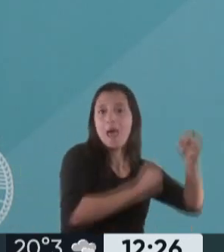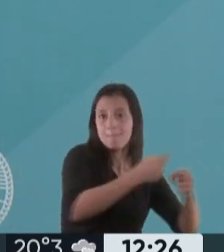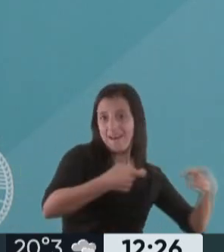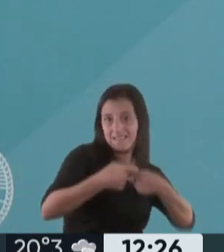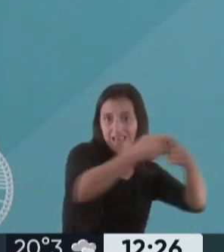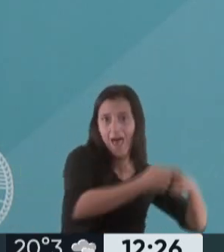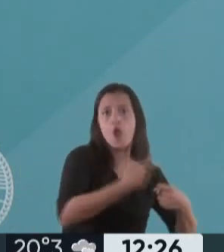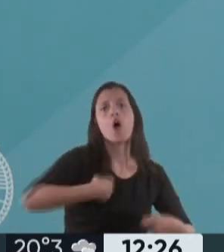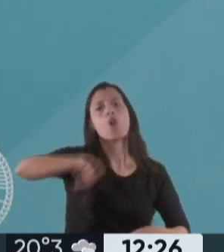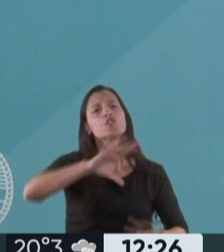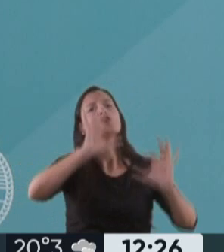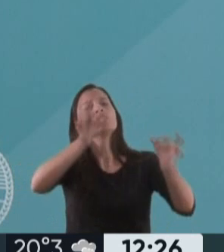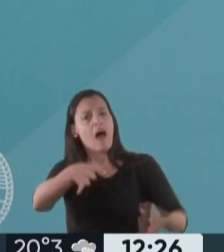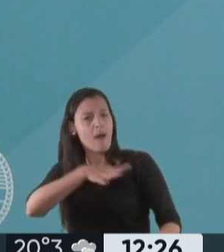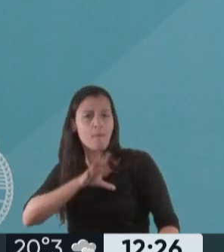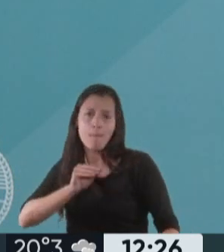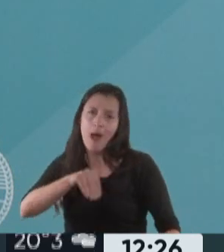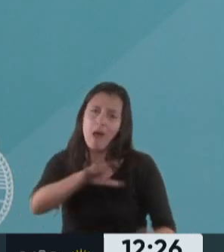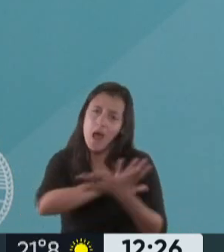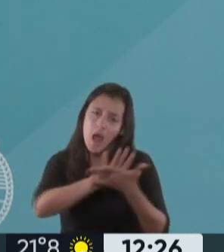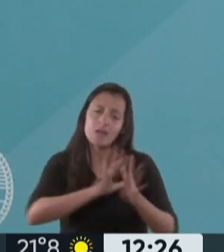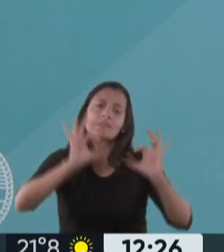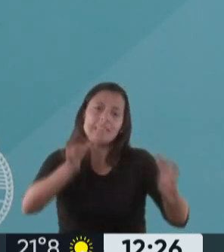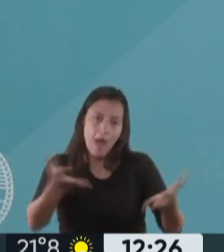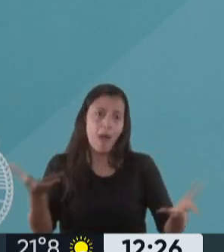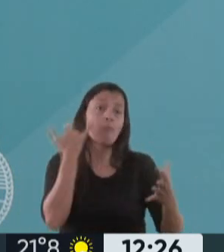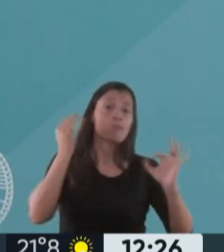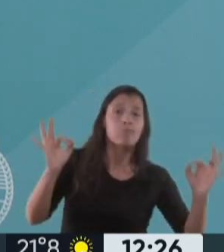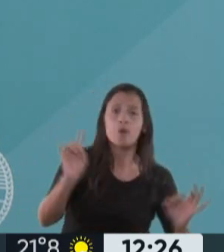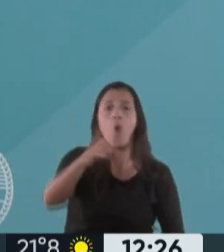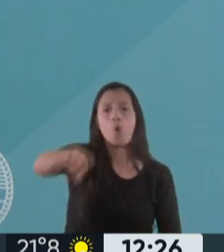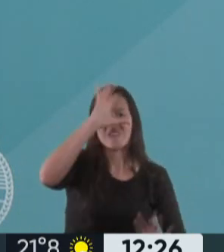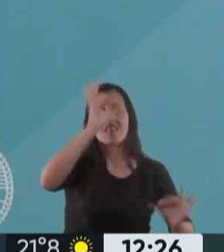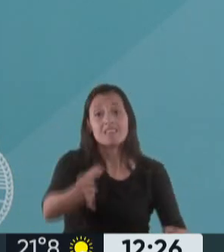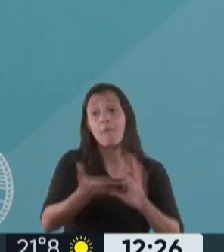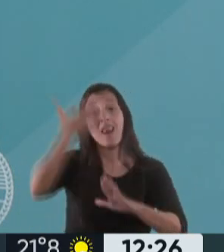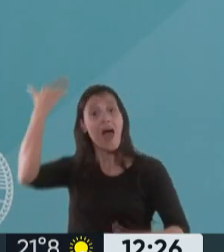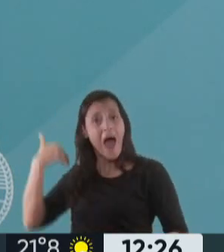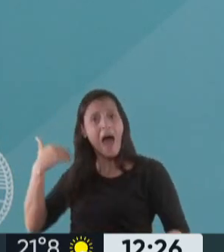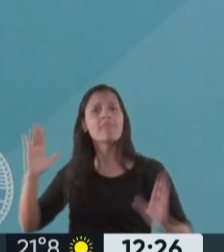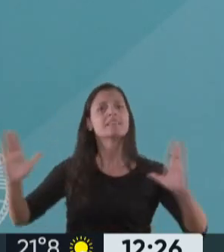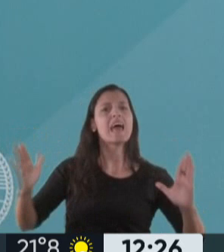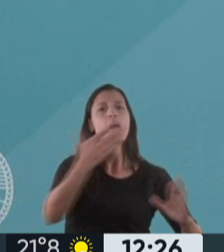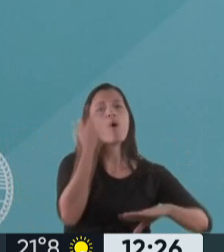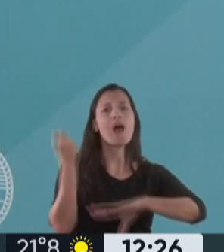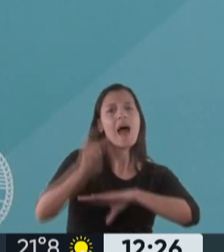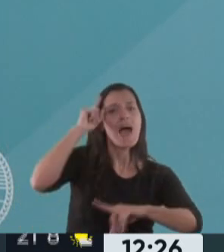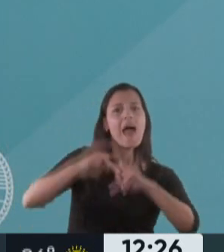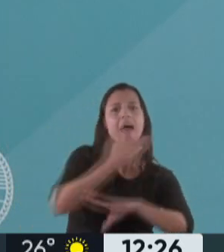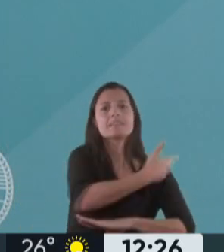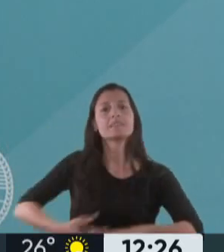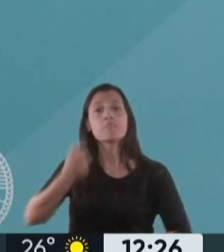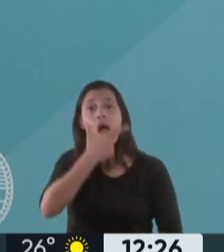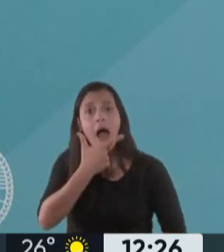una tarea pendiente ardua porque, como todas ustedes sabrán, durante la gestión del macrismo, los